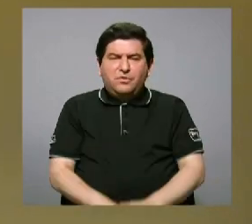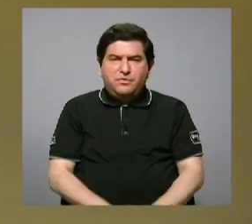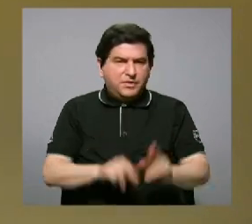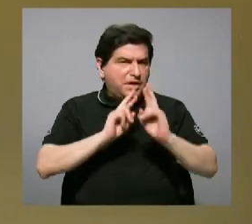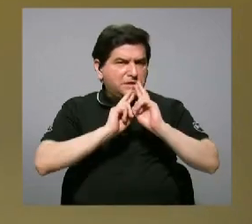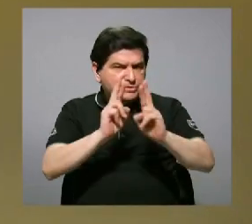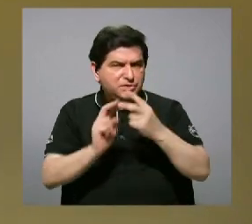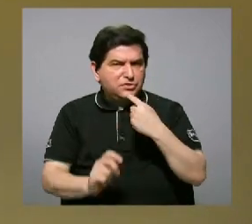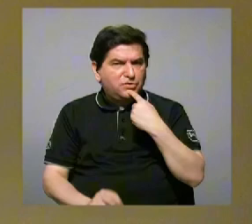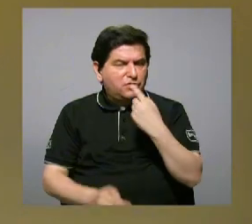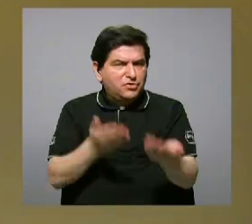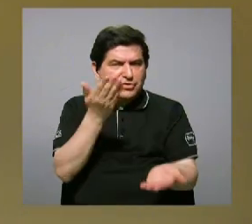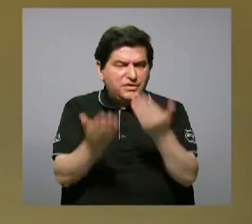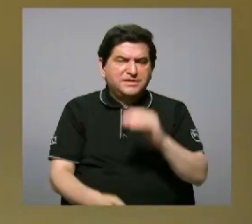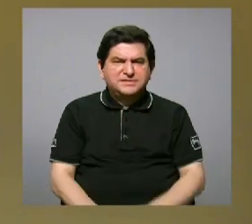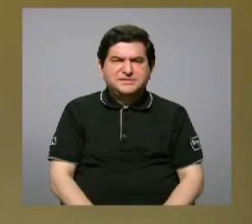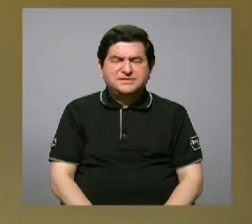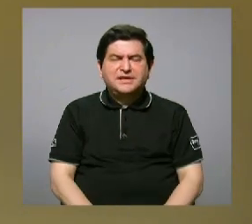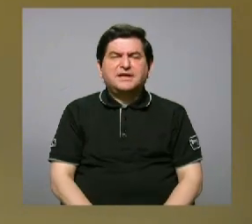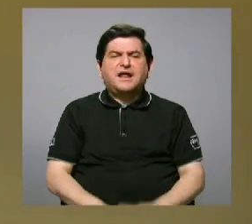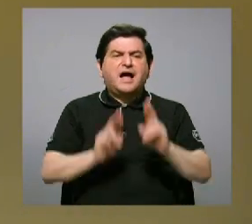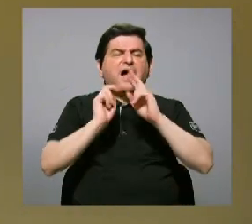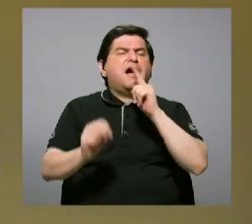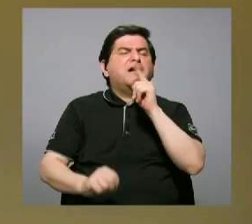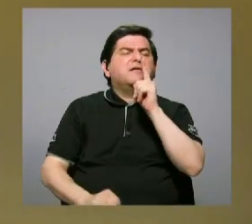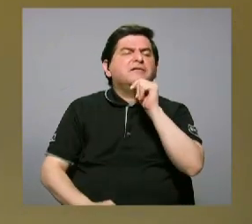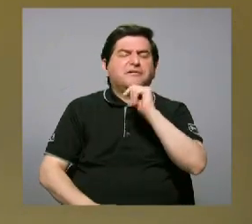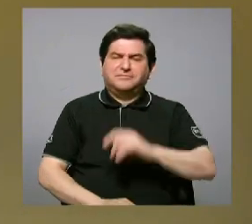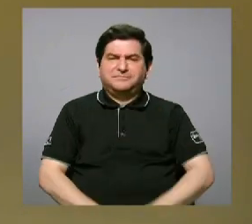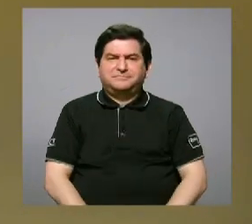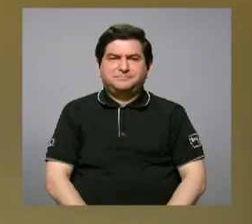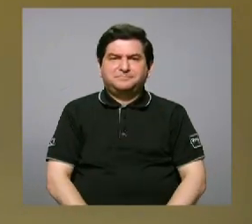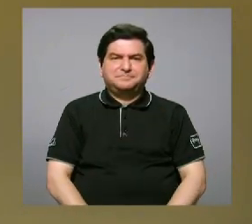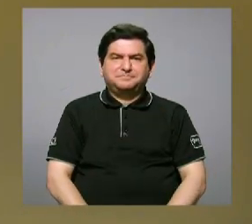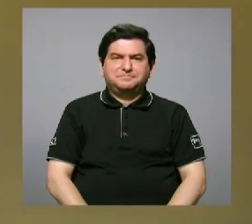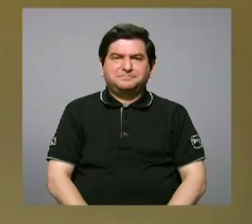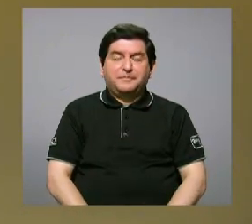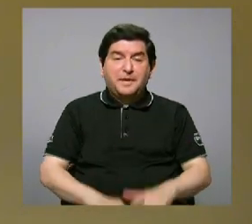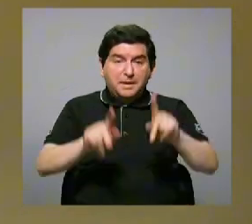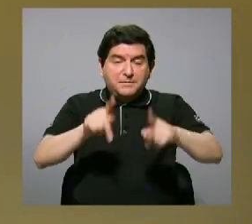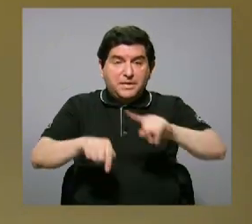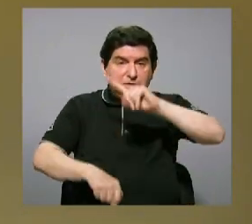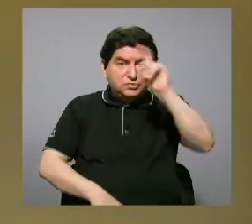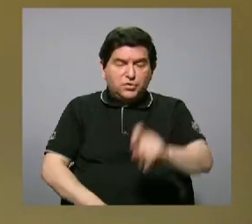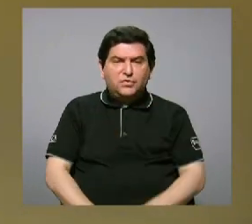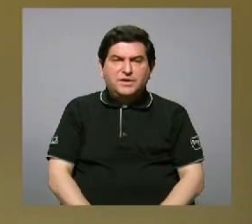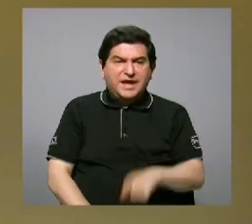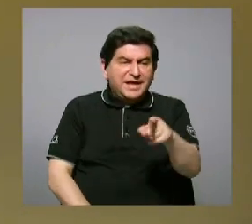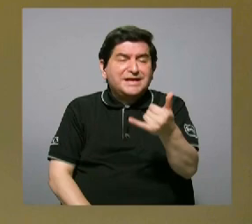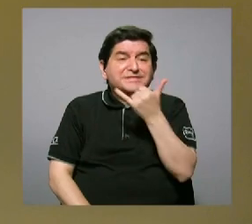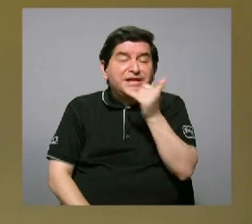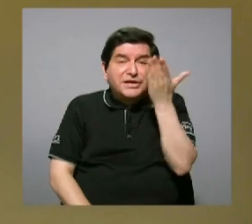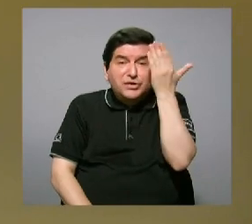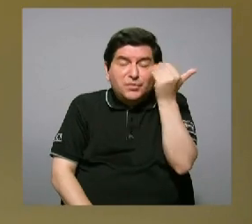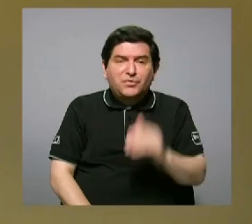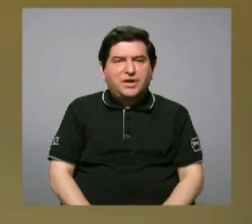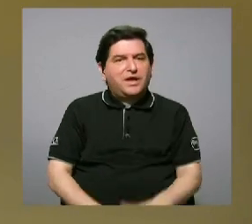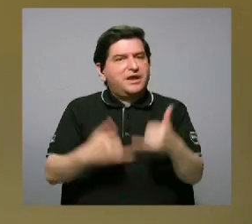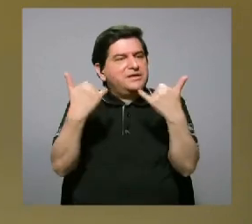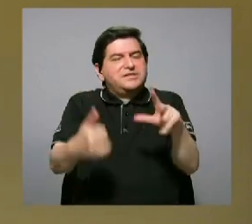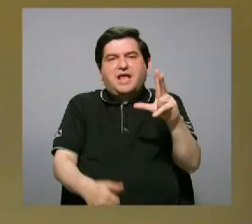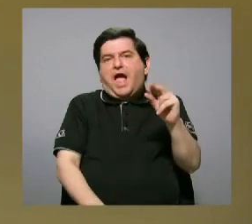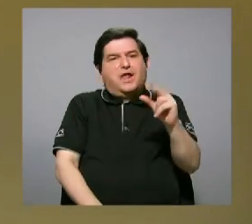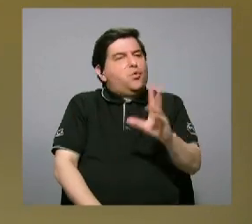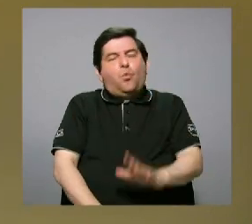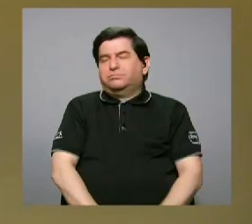contestan, les dirían quién se las puede contestar. Y si alguien va a preguntar por qué cometí ese error, ahí ya no,